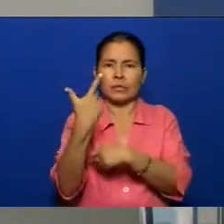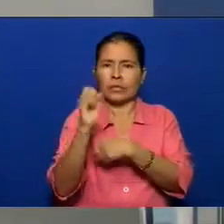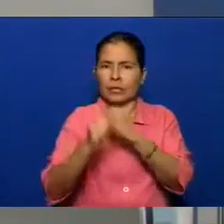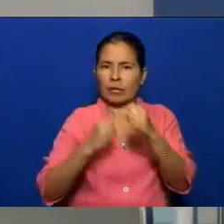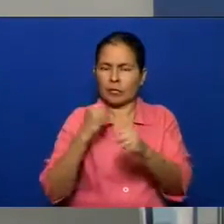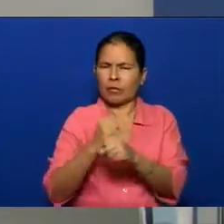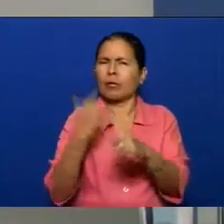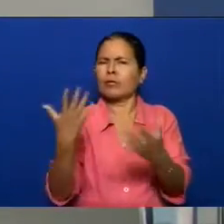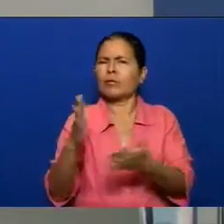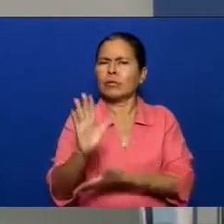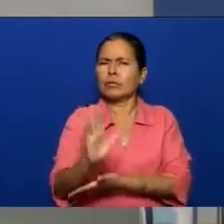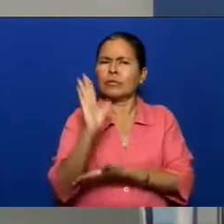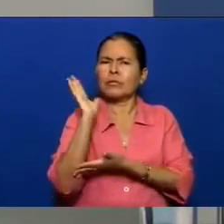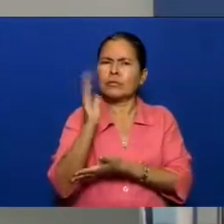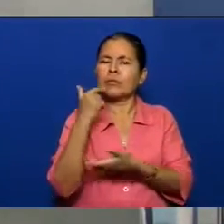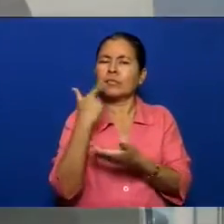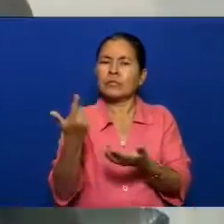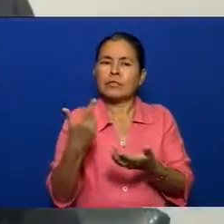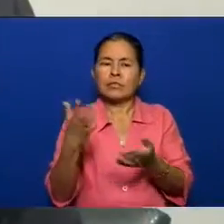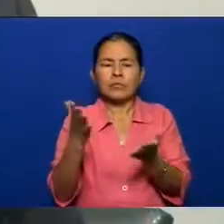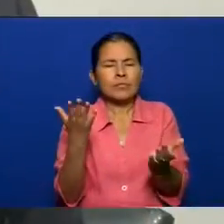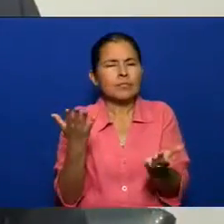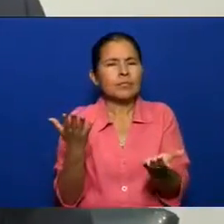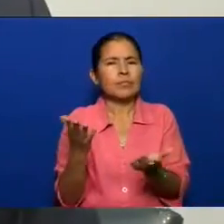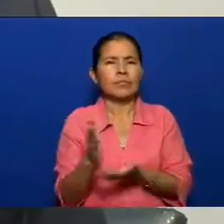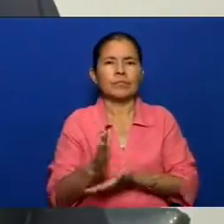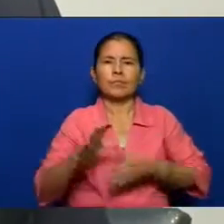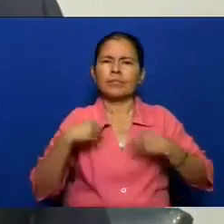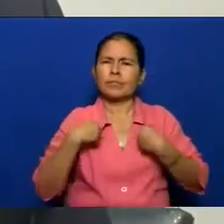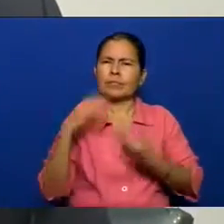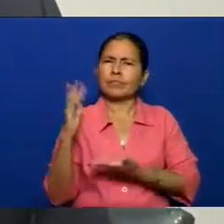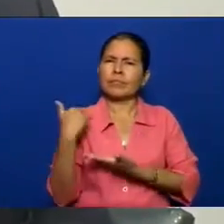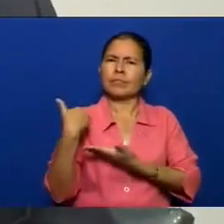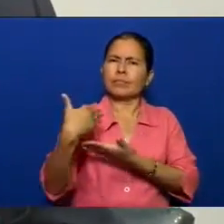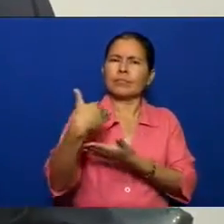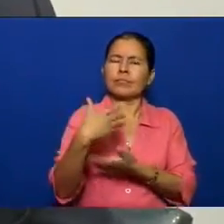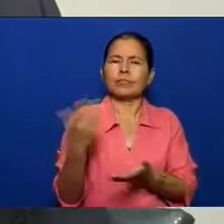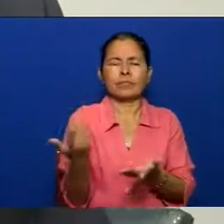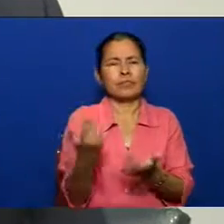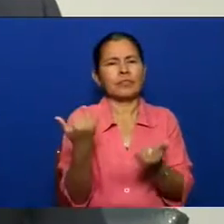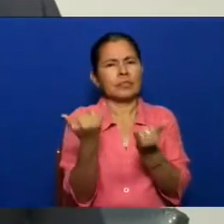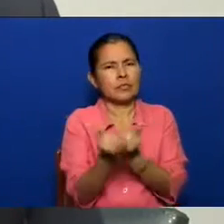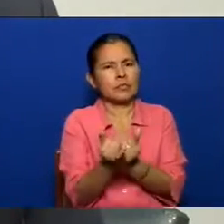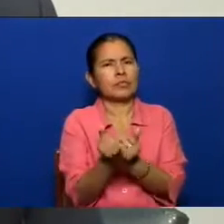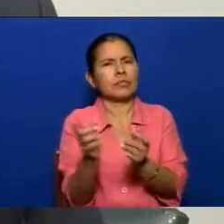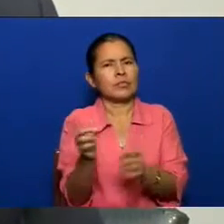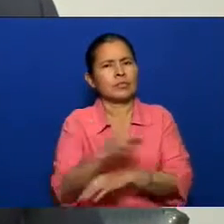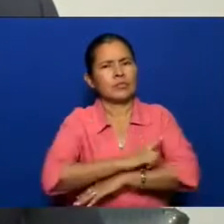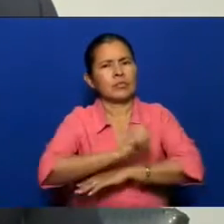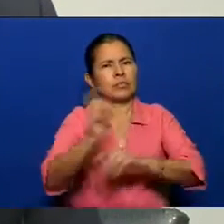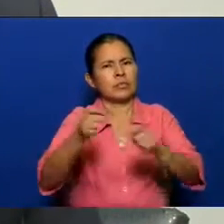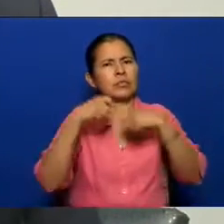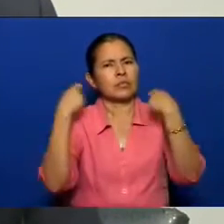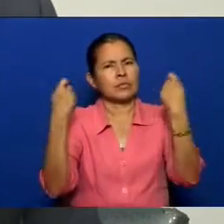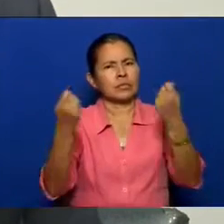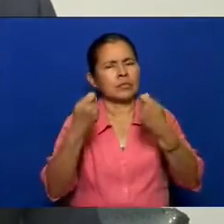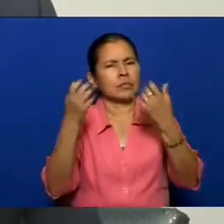fue el compromiso que asumió UNICEF? Yo creo que fue una ocasión muy especial